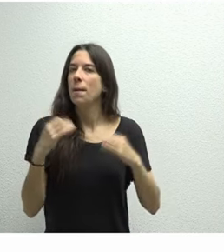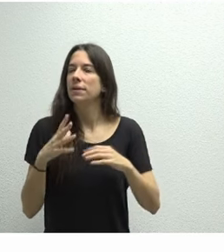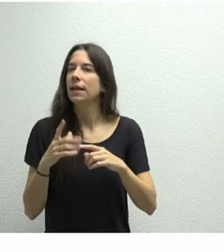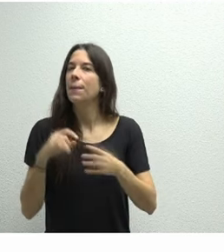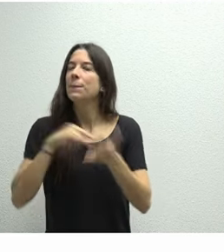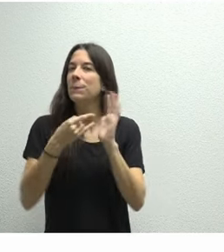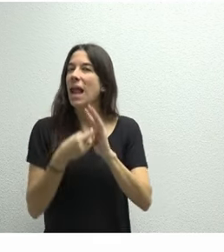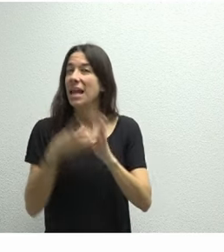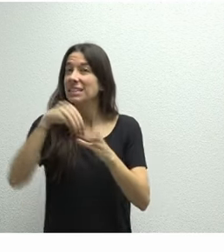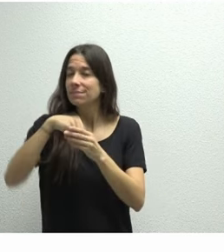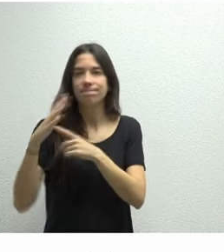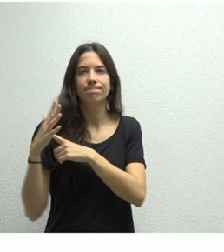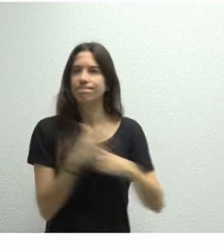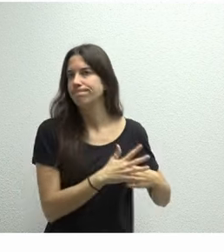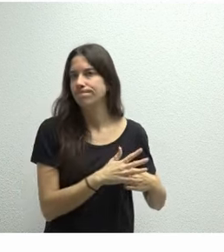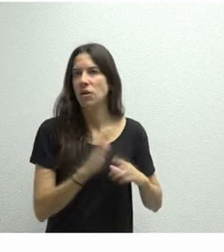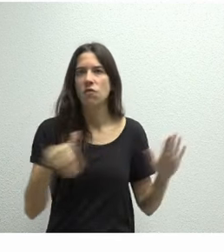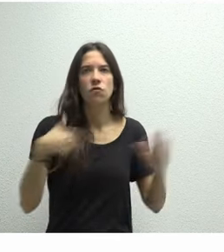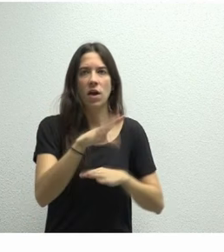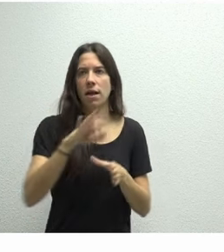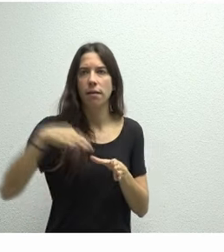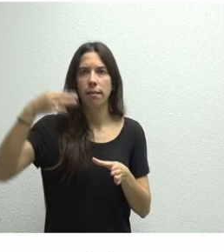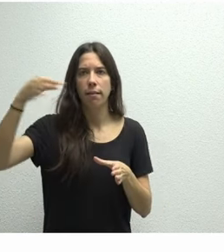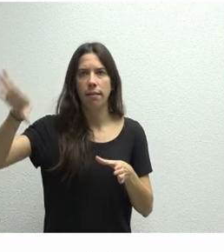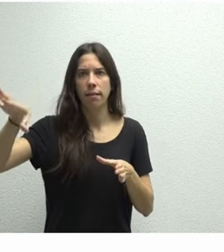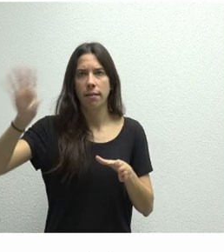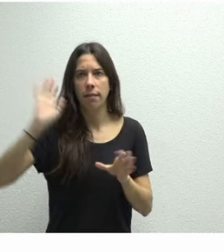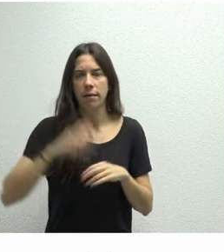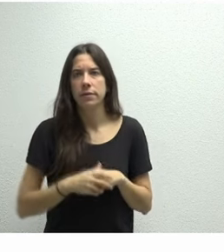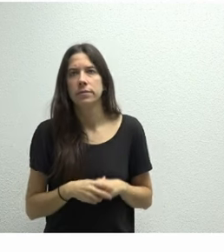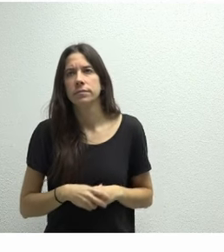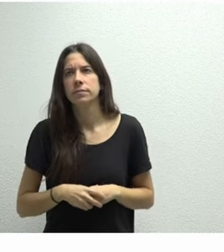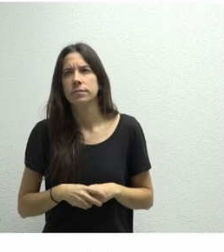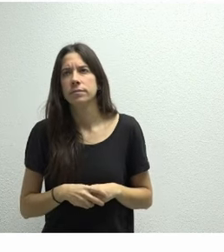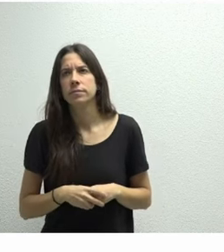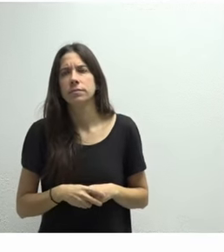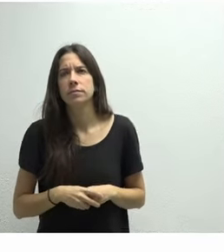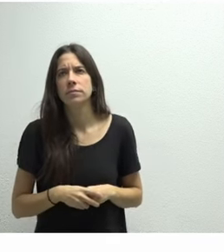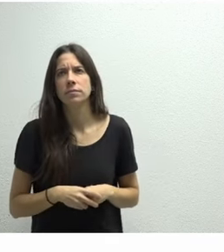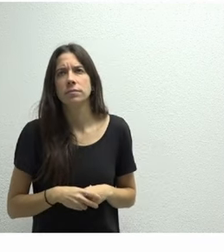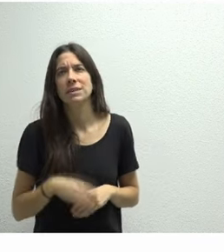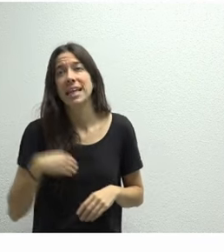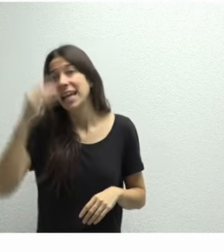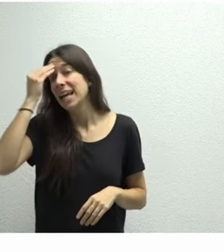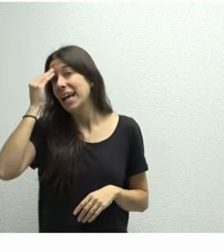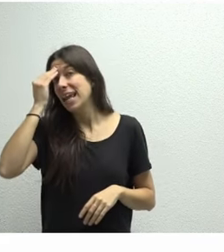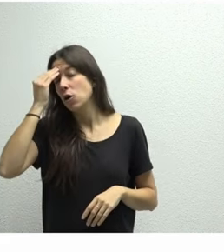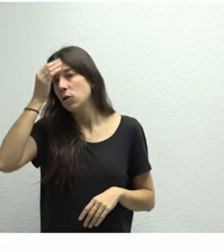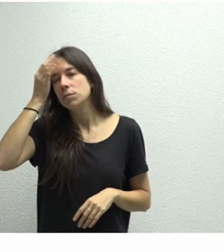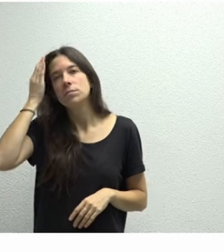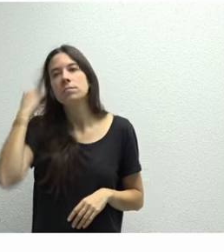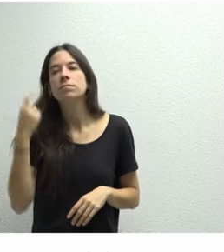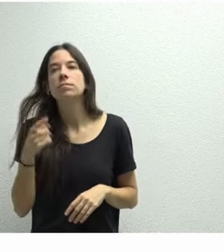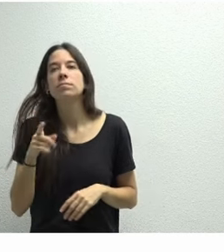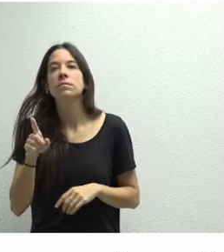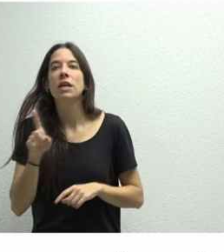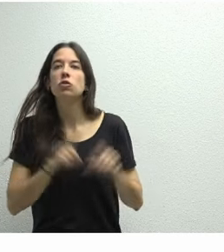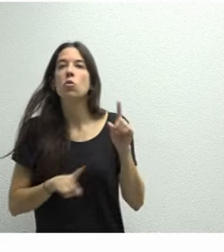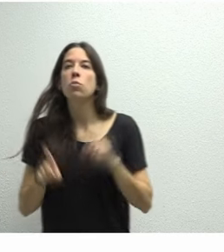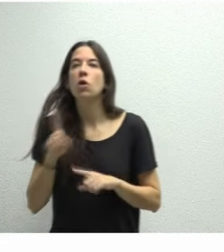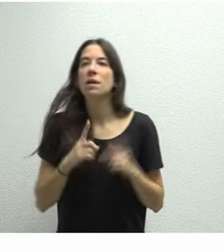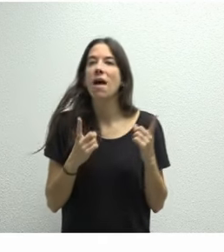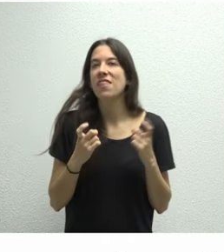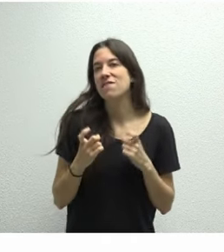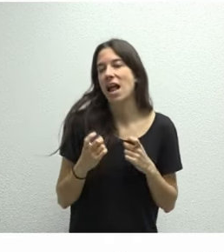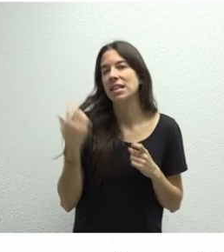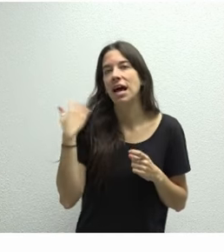Esos planes que están en digamos no y pienso que es un problema de falta de definición de qué es lo que significa